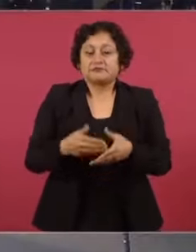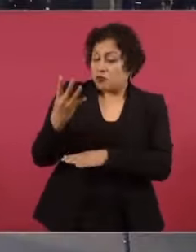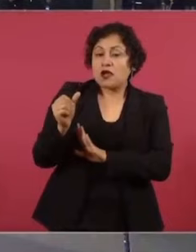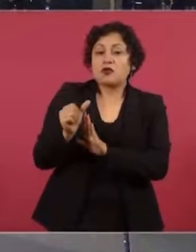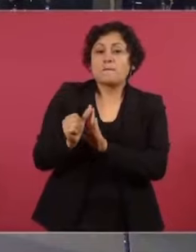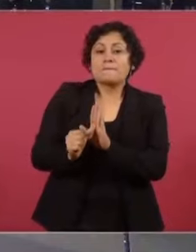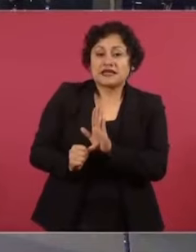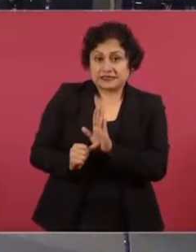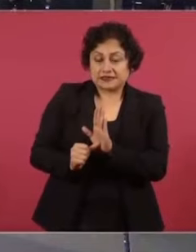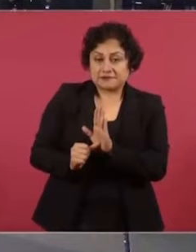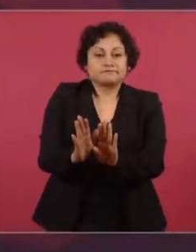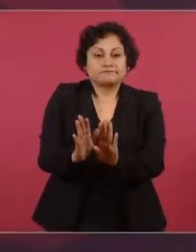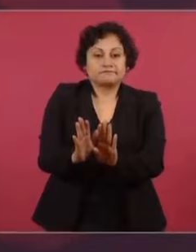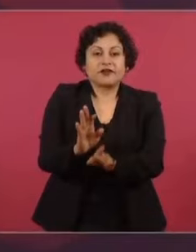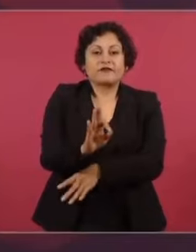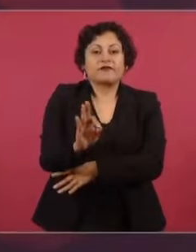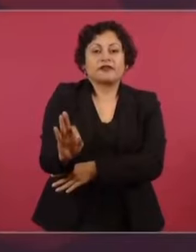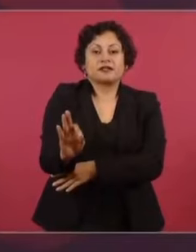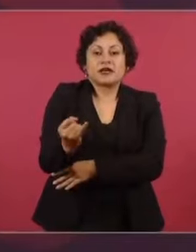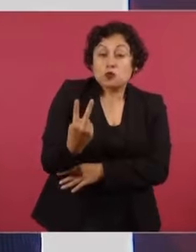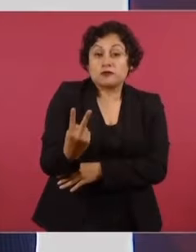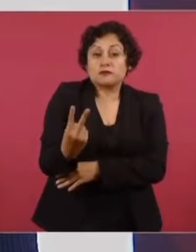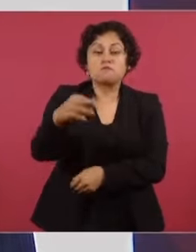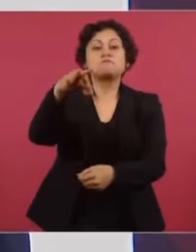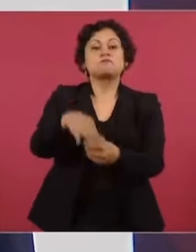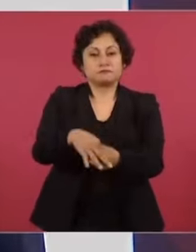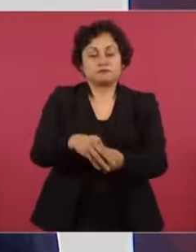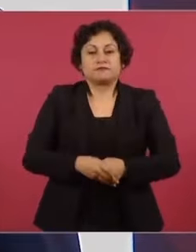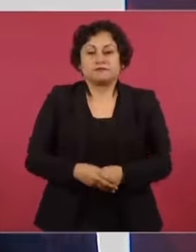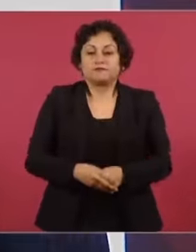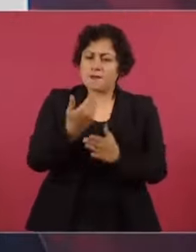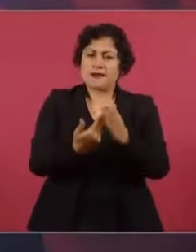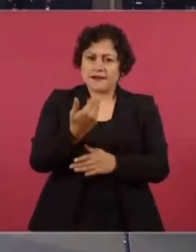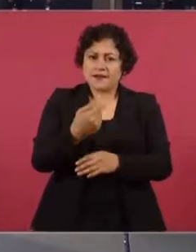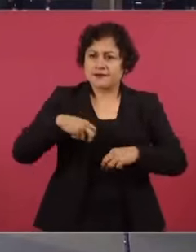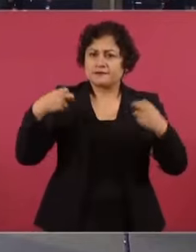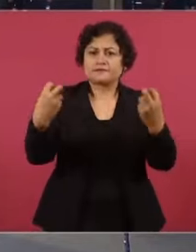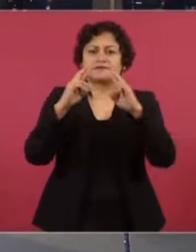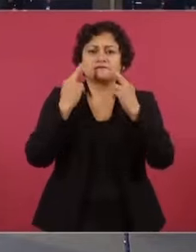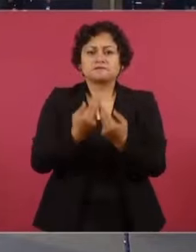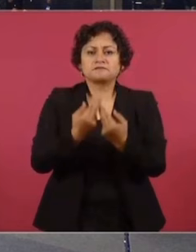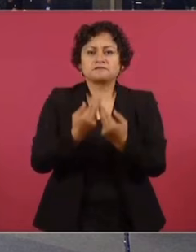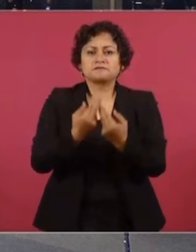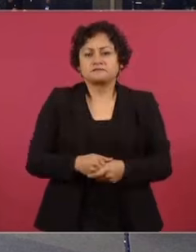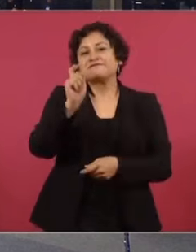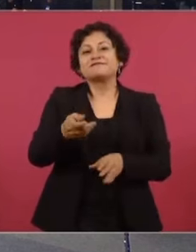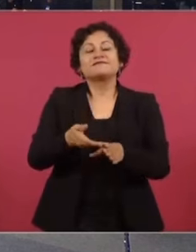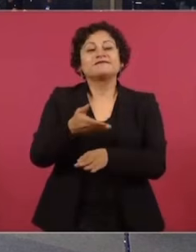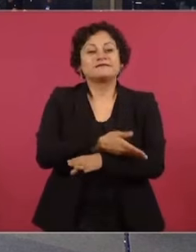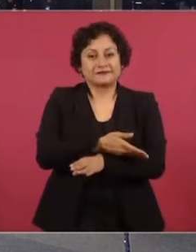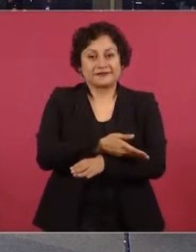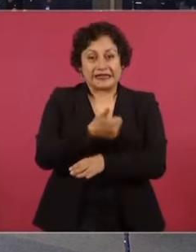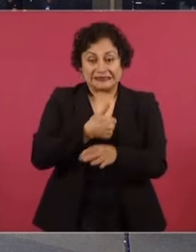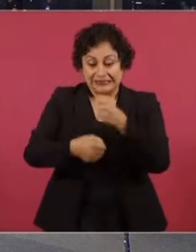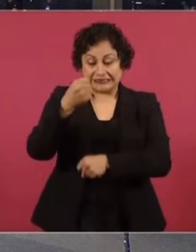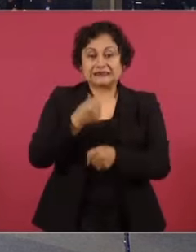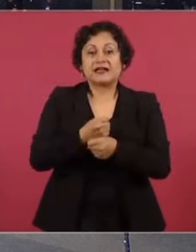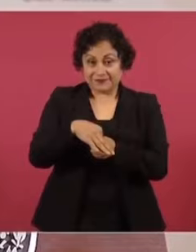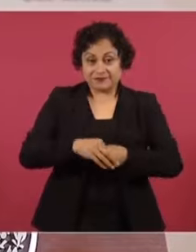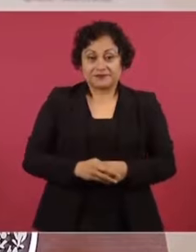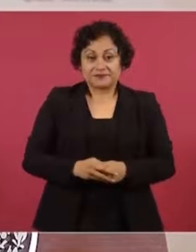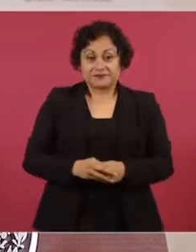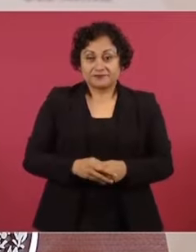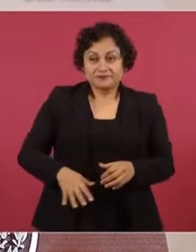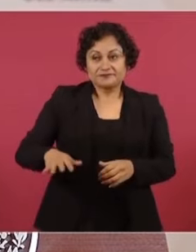meses exactamente el 2 de junio van a ser las elecciones hoy estábamos viendo la mañana las elecciones de hace 6 años se movía más